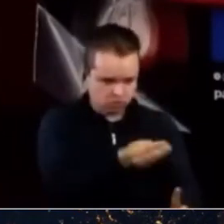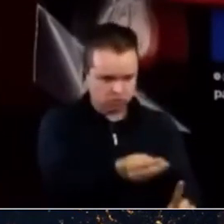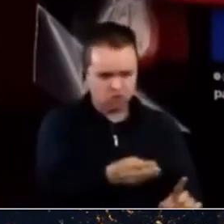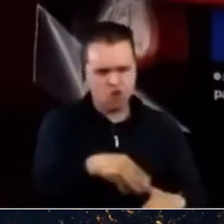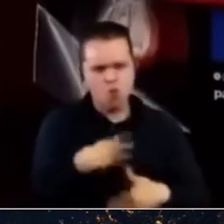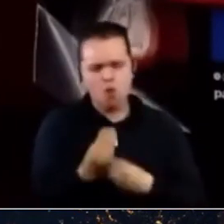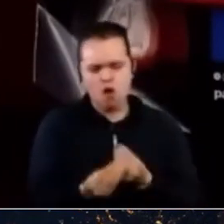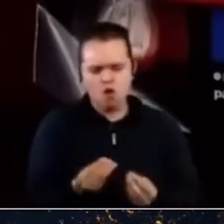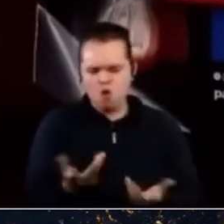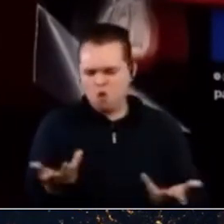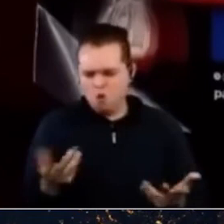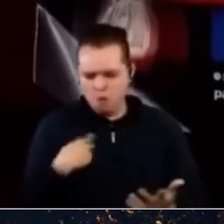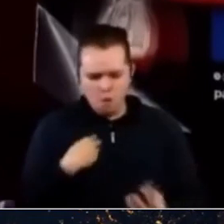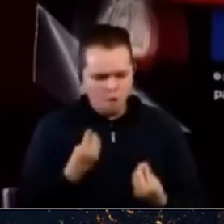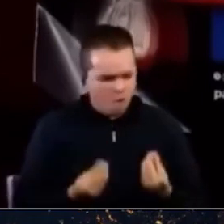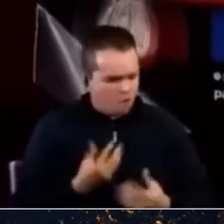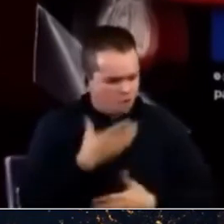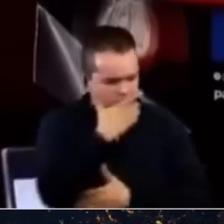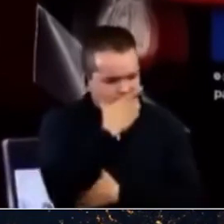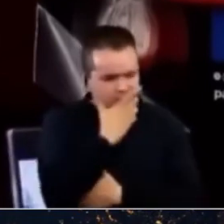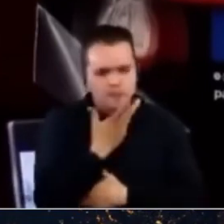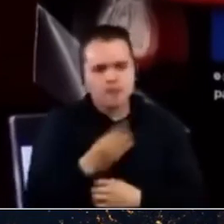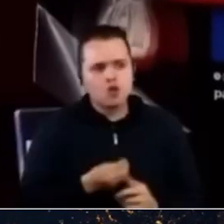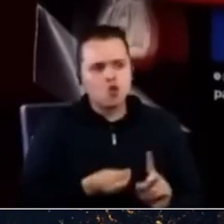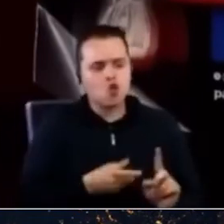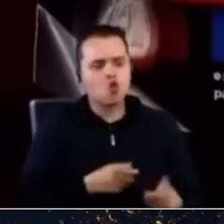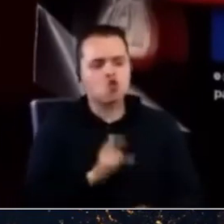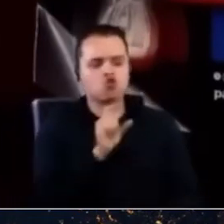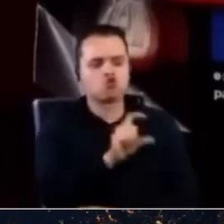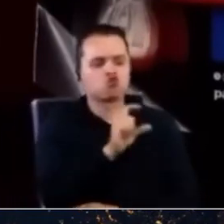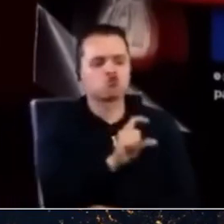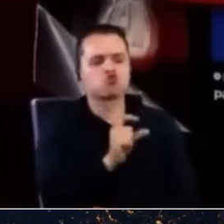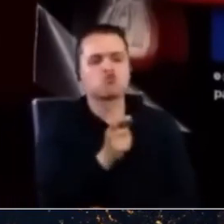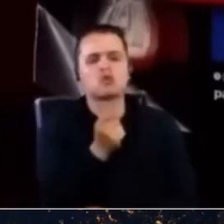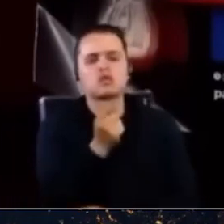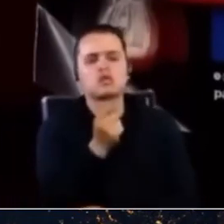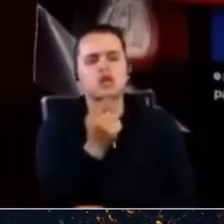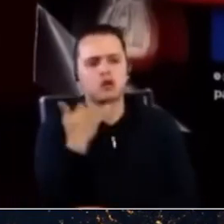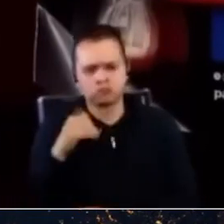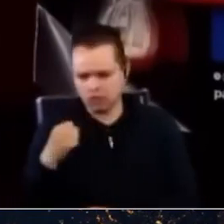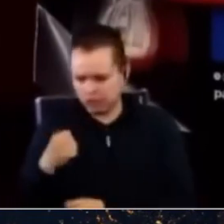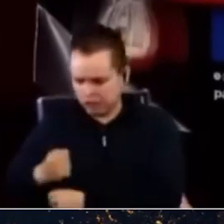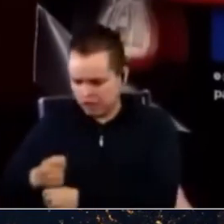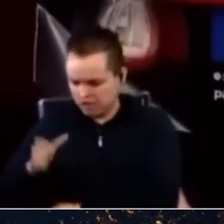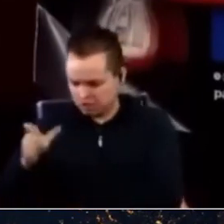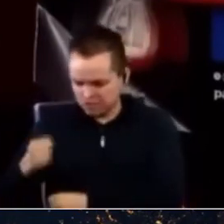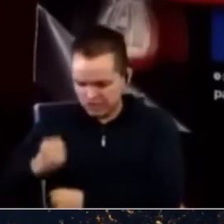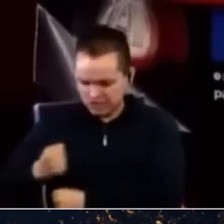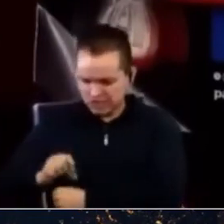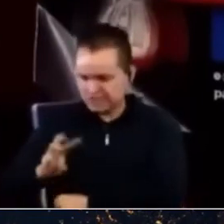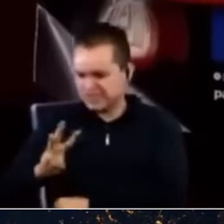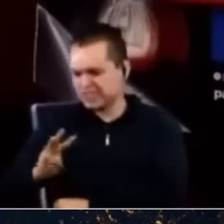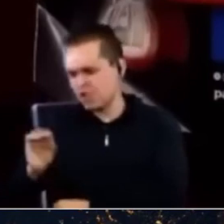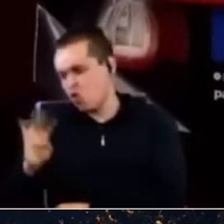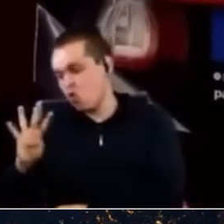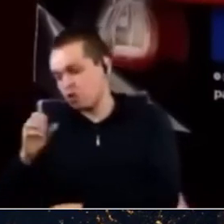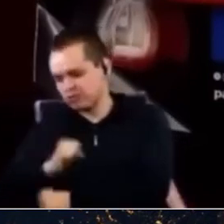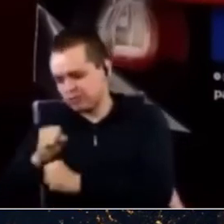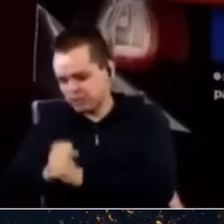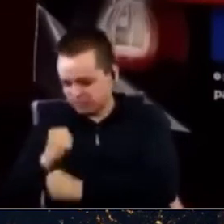yo para otorgarle un subsidio de la plata de los que sí trabajan desde las 3 y 4 de la